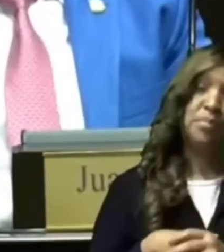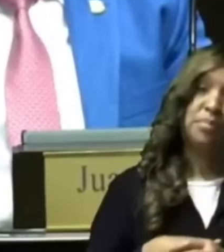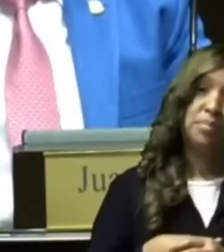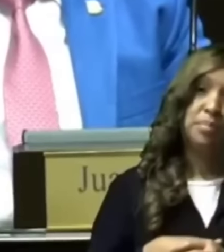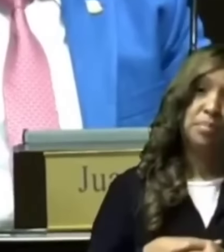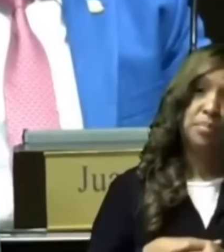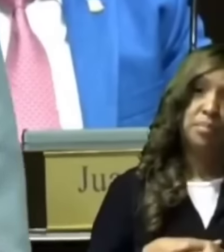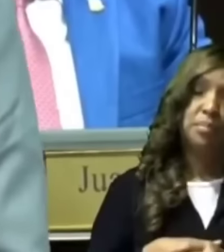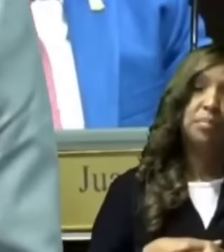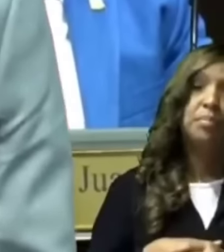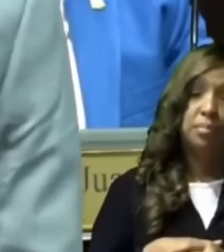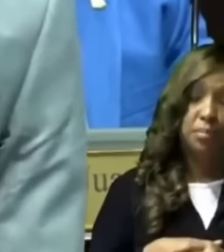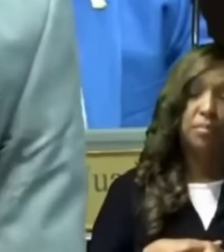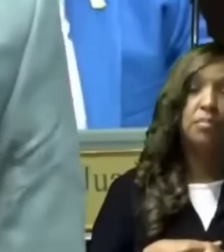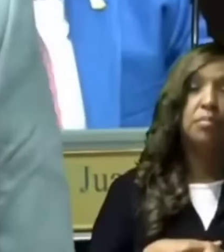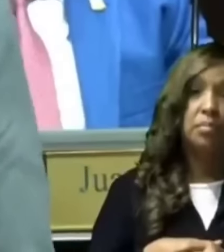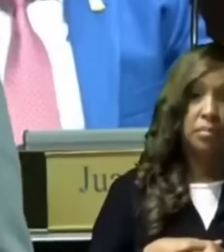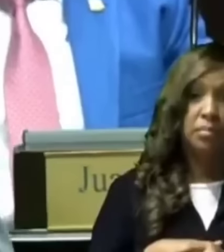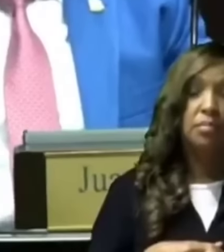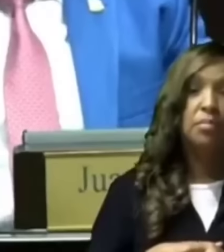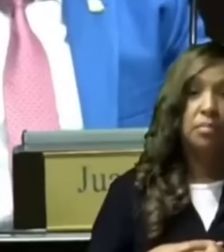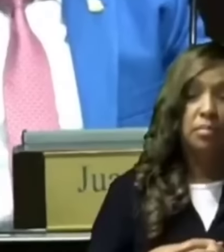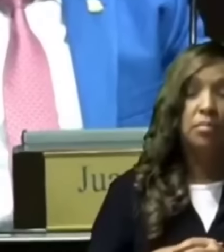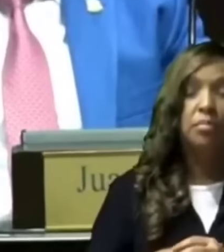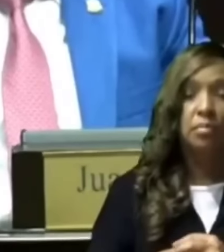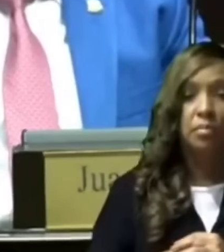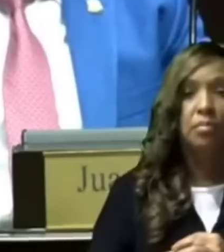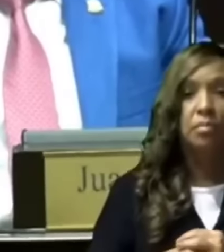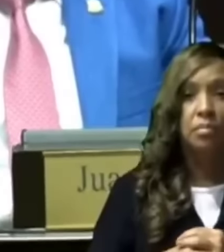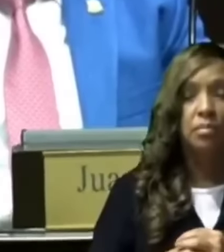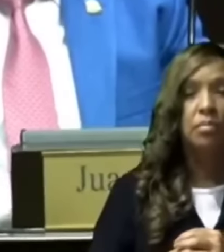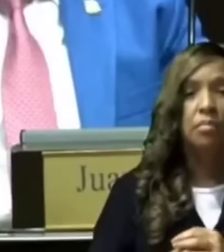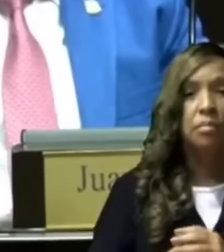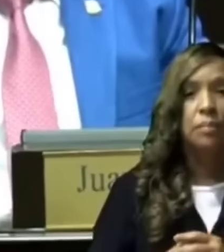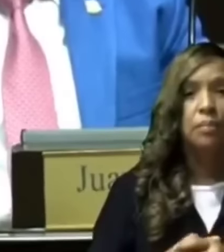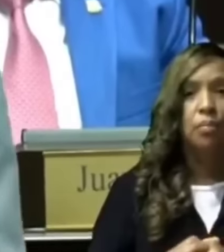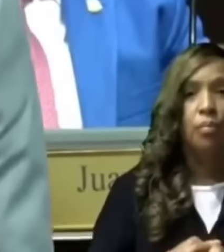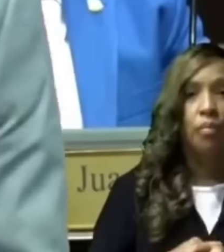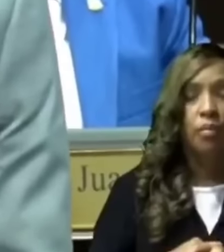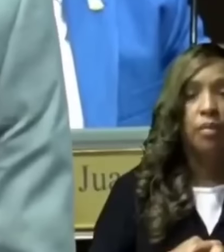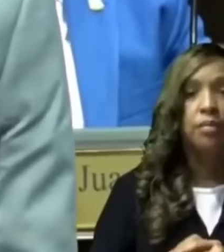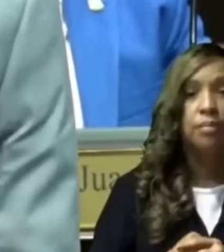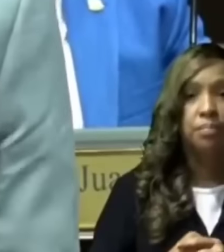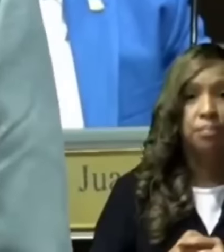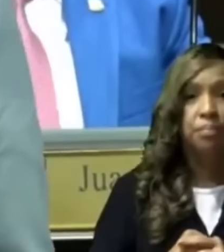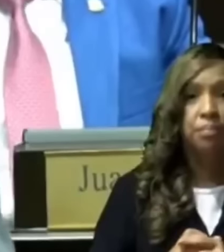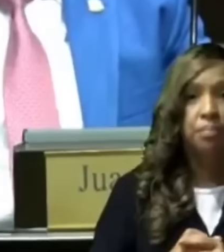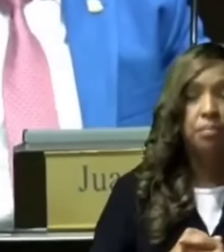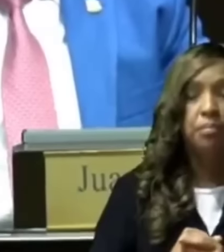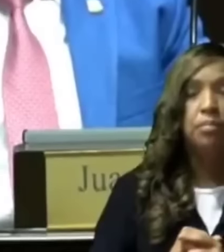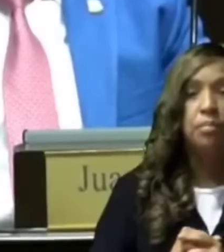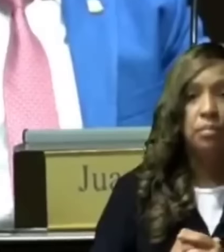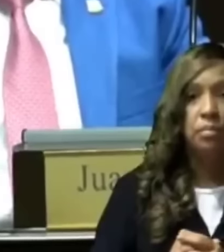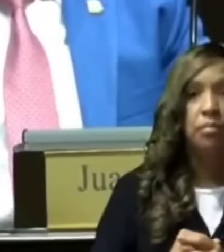redundancia, y se hacía y fue debidamente planteado y no se le hizo caso